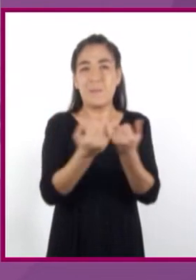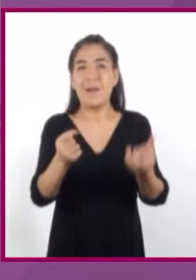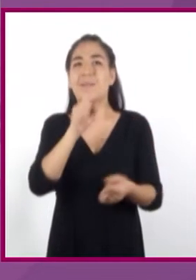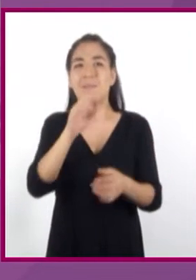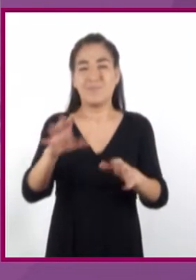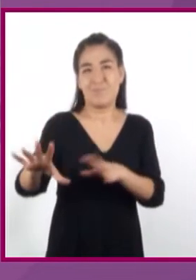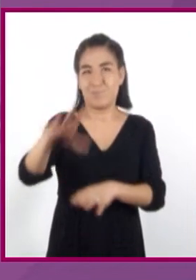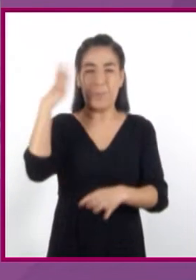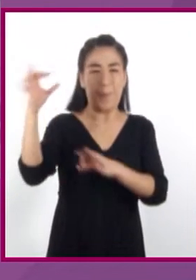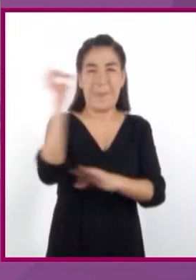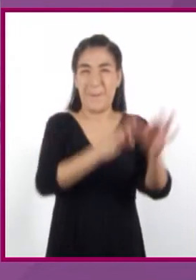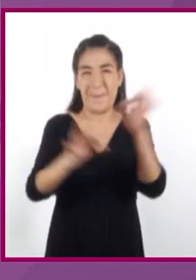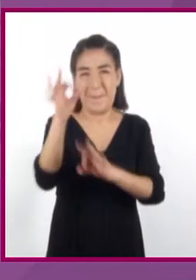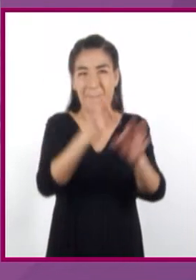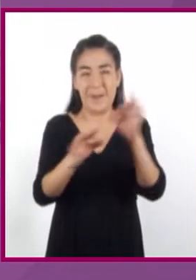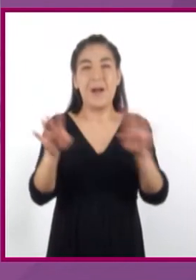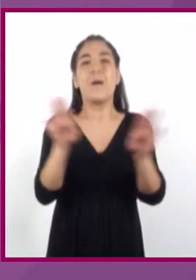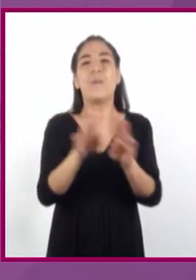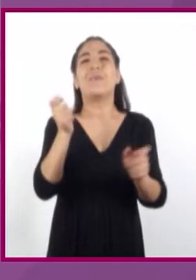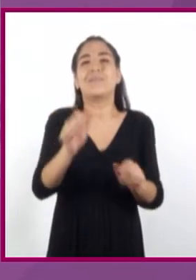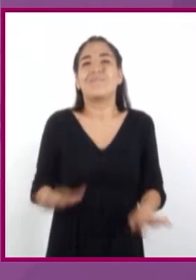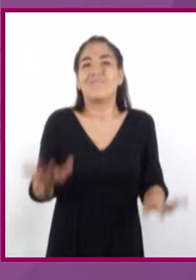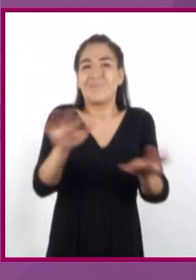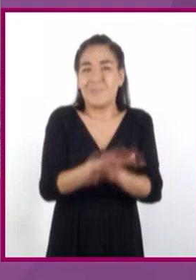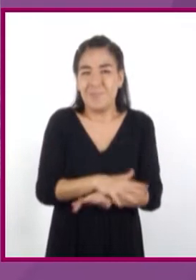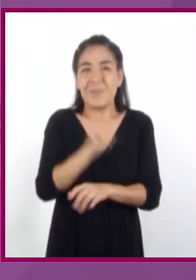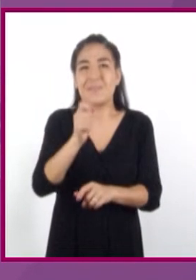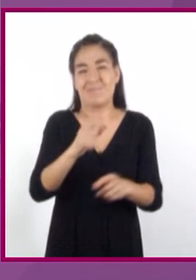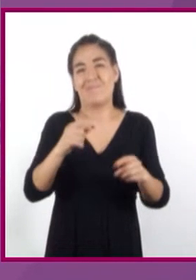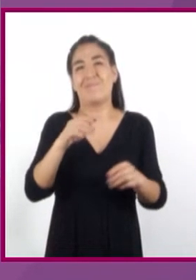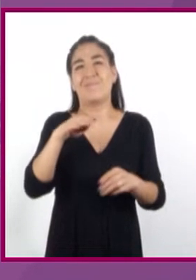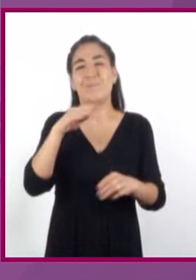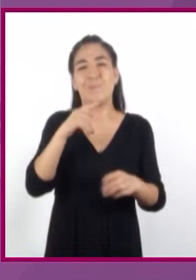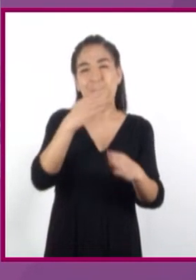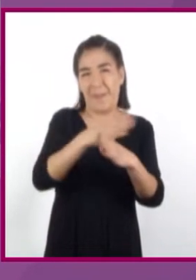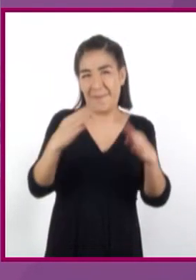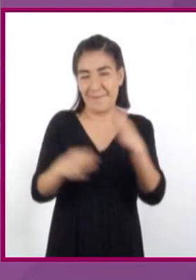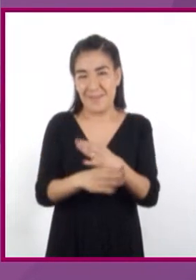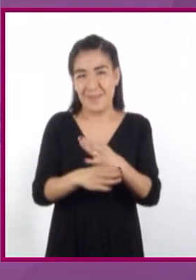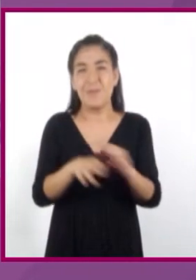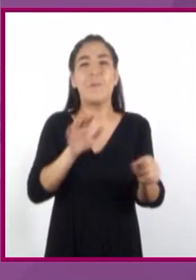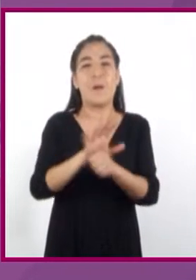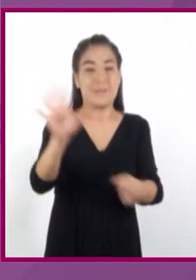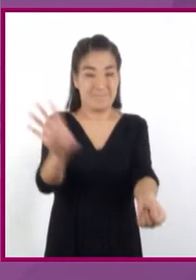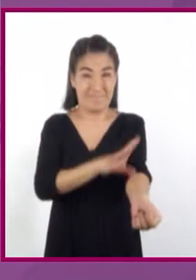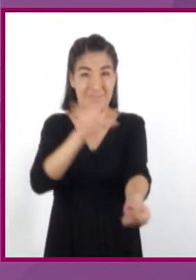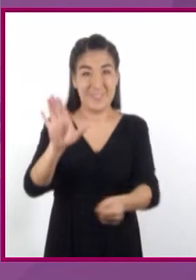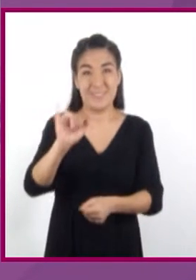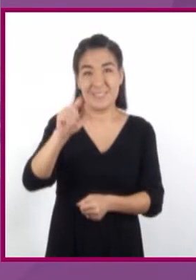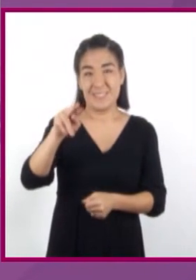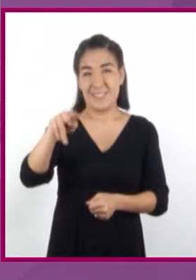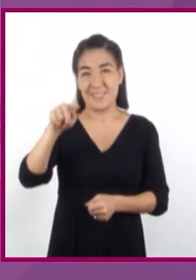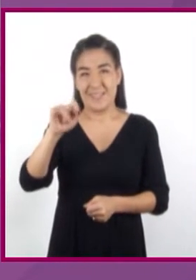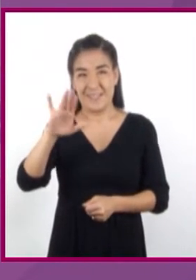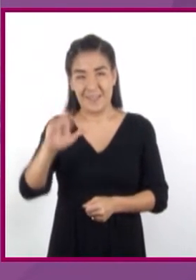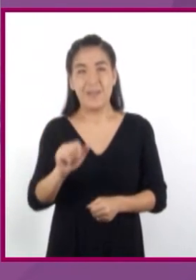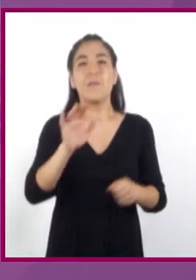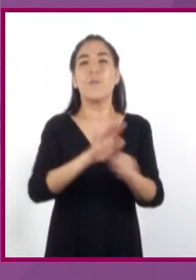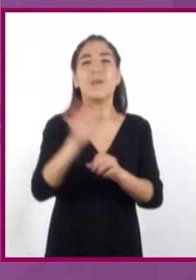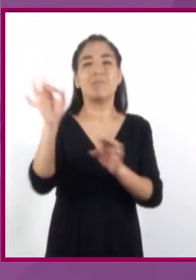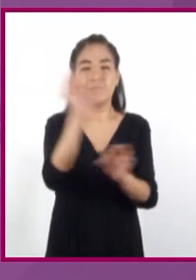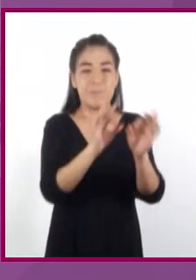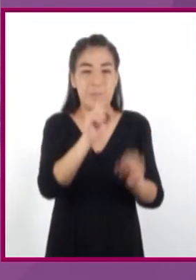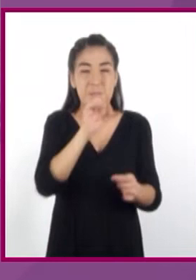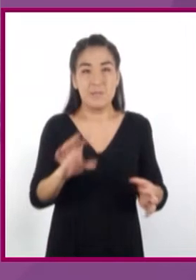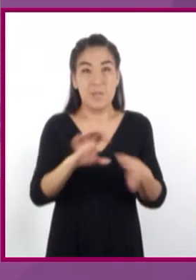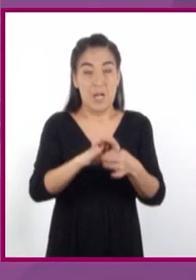velocidad. Esto explica los cambios de estado de la materia. Mientras la energía cinética de las partículas que constituyen un